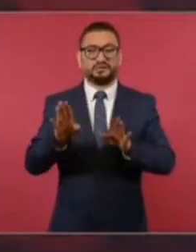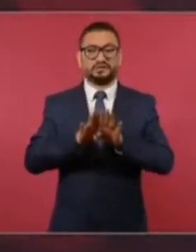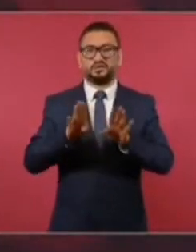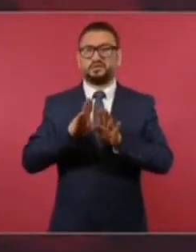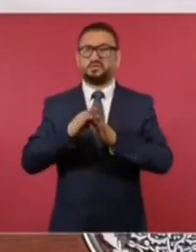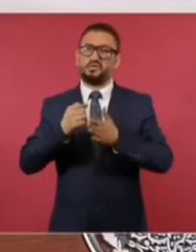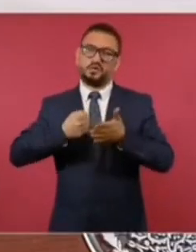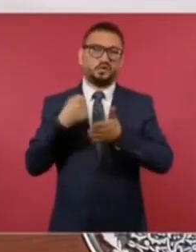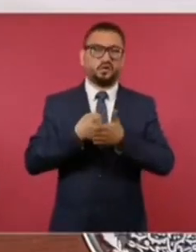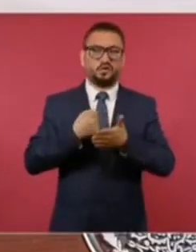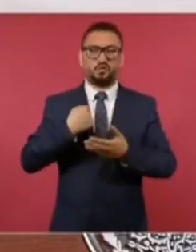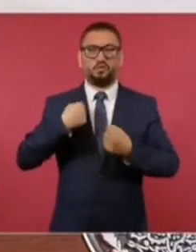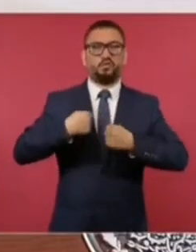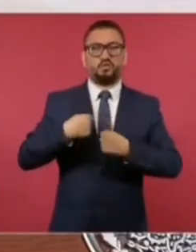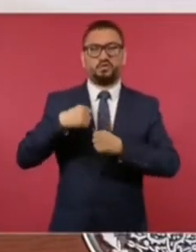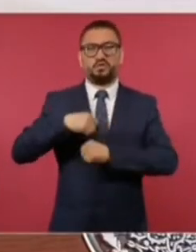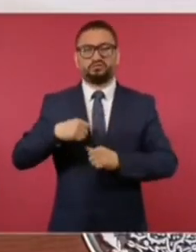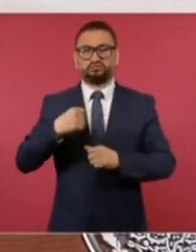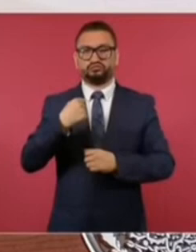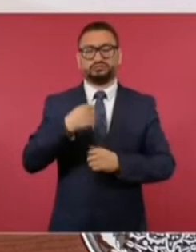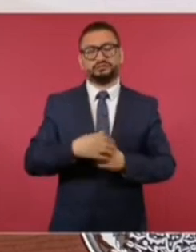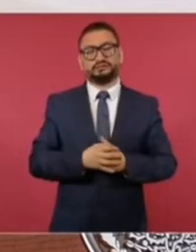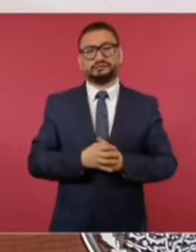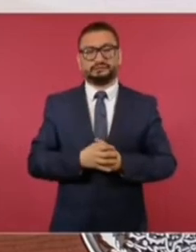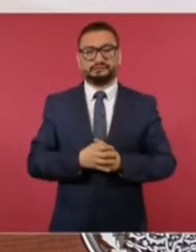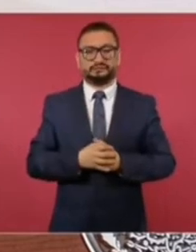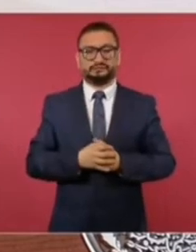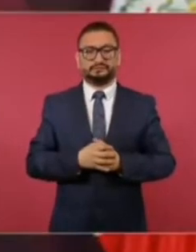autoridad los asuntos.